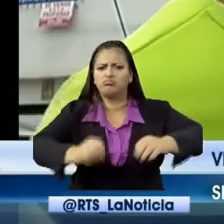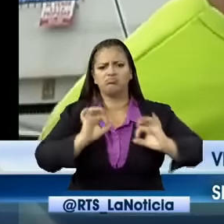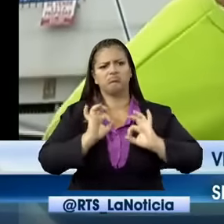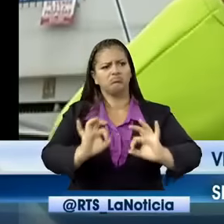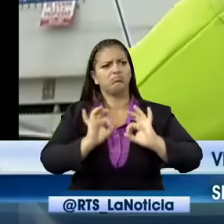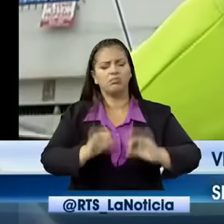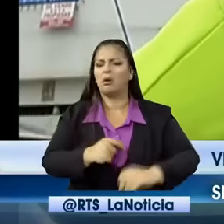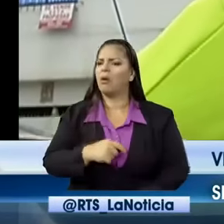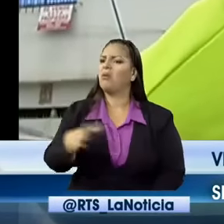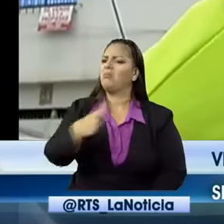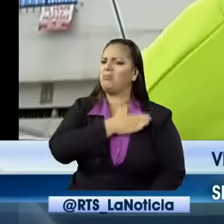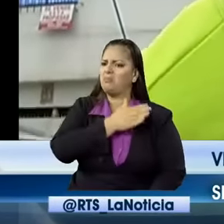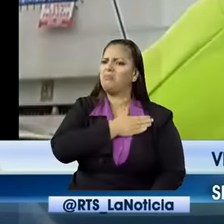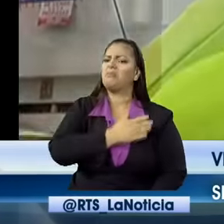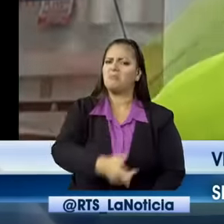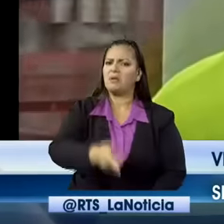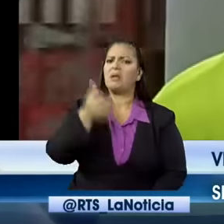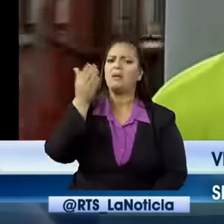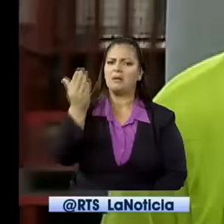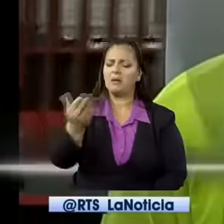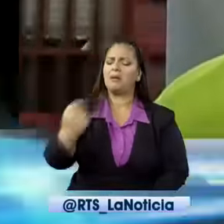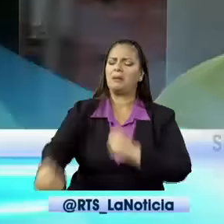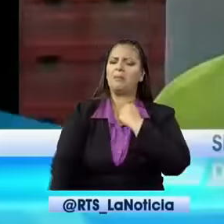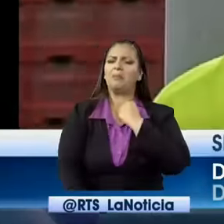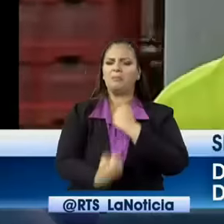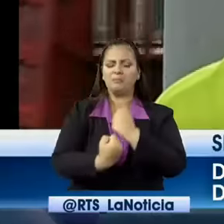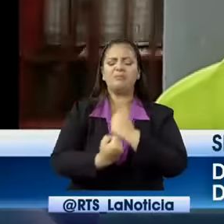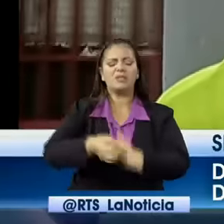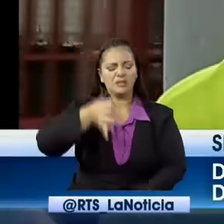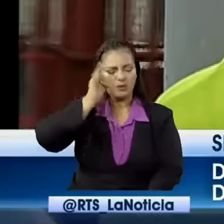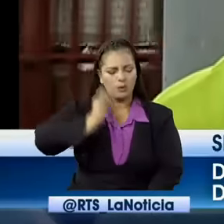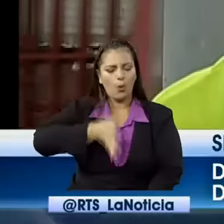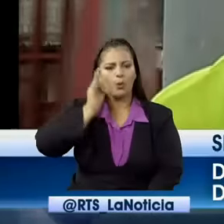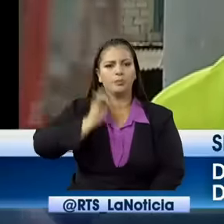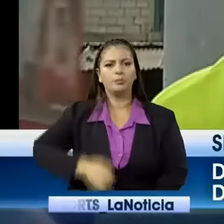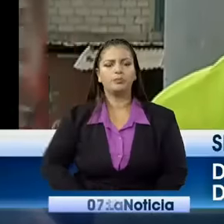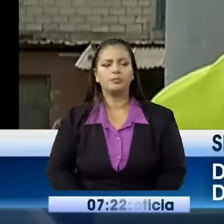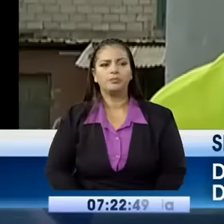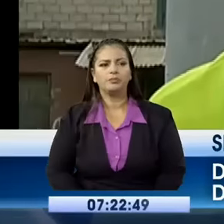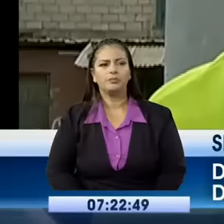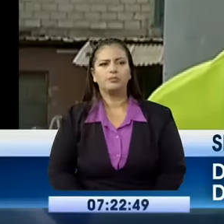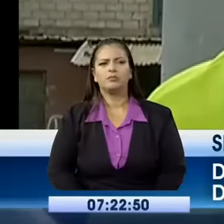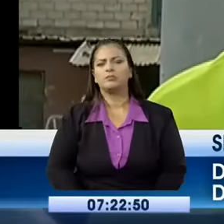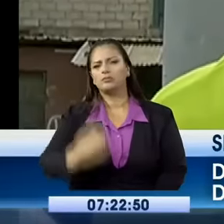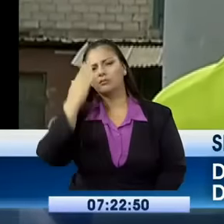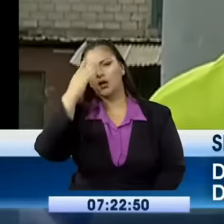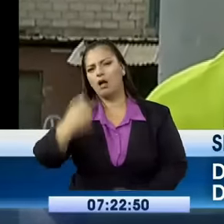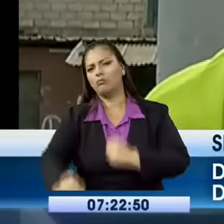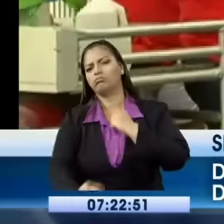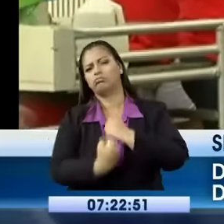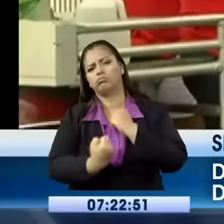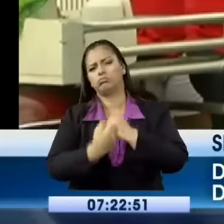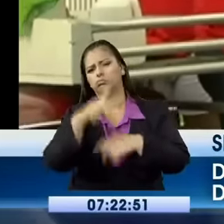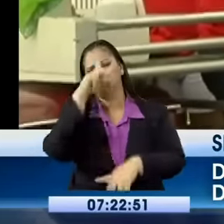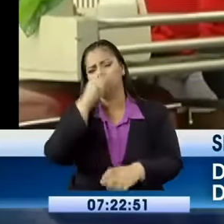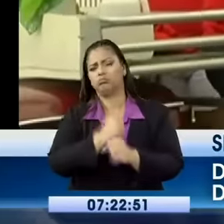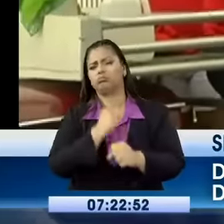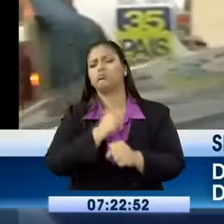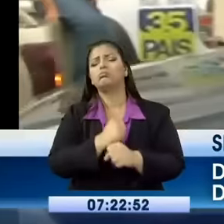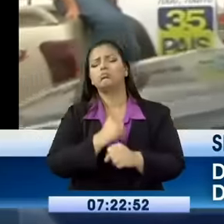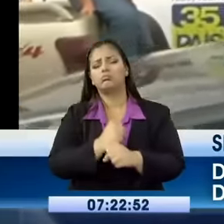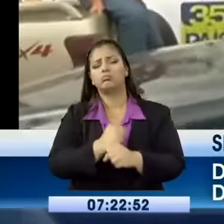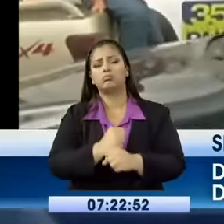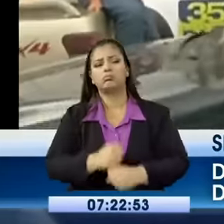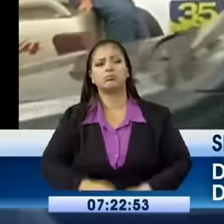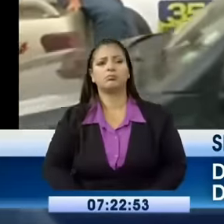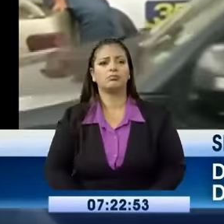lo llev a nosotros los pobres que somos agricultores y Esperamos que los aud y siga d trabajos audar que no necesitan la Caravana se abrió